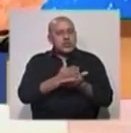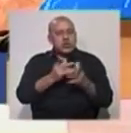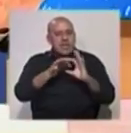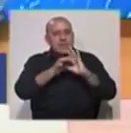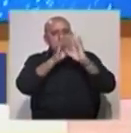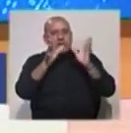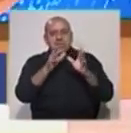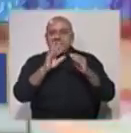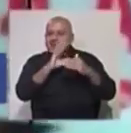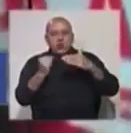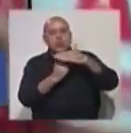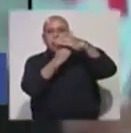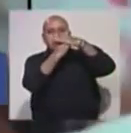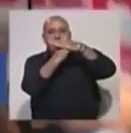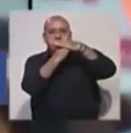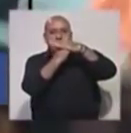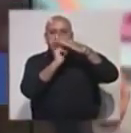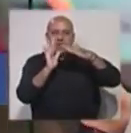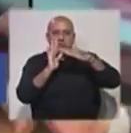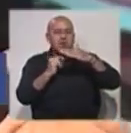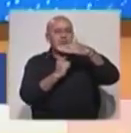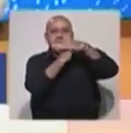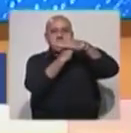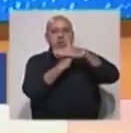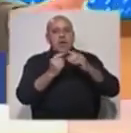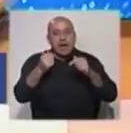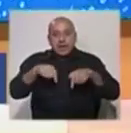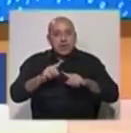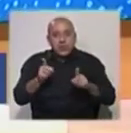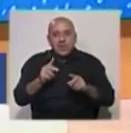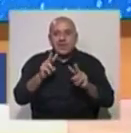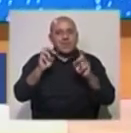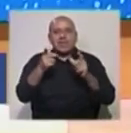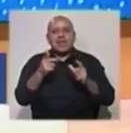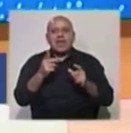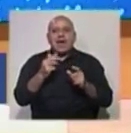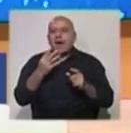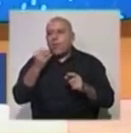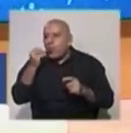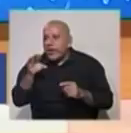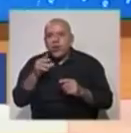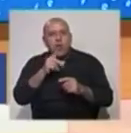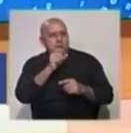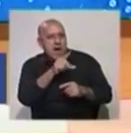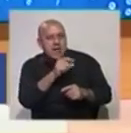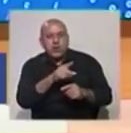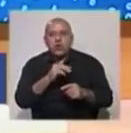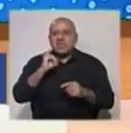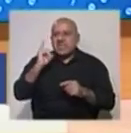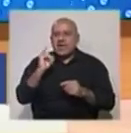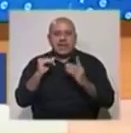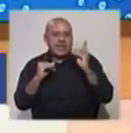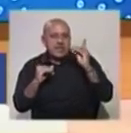cosa. De cualquier otra cosa. Entonces, acá no es de izquierda o derecha. Acá es que se cumpla el